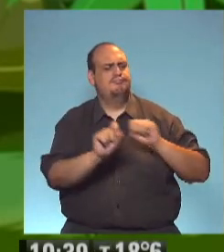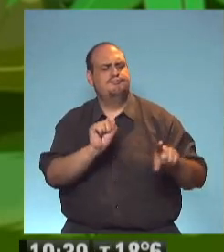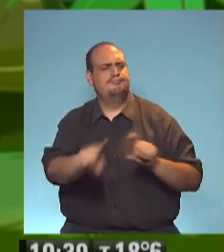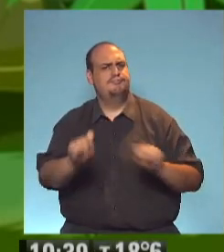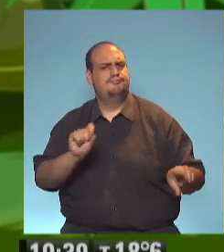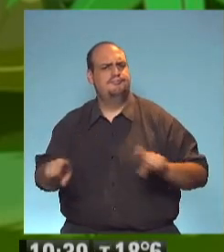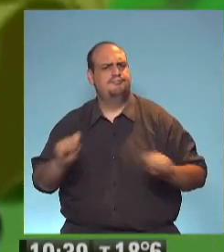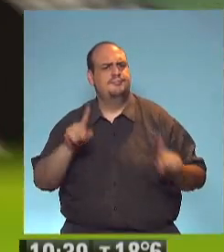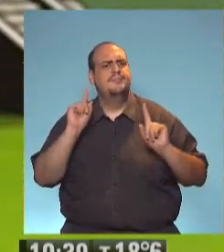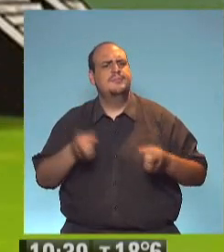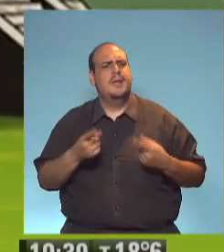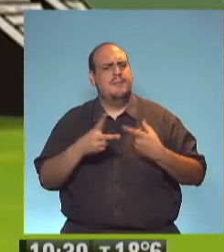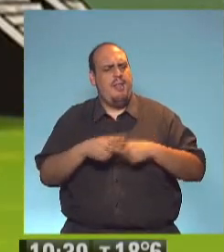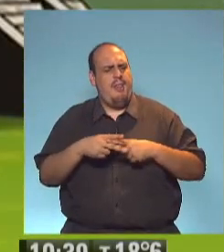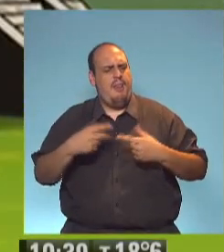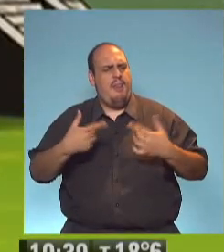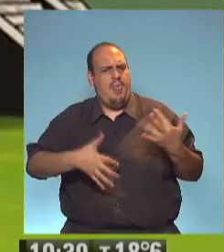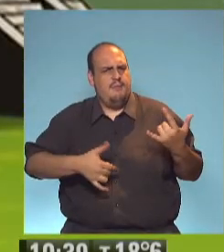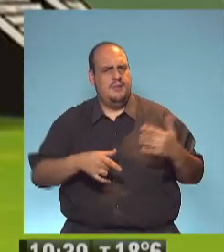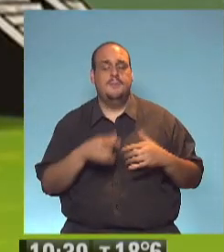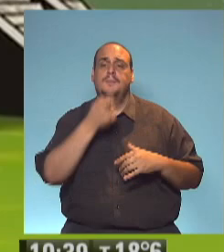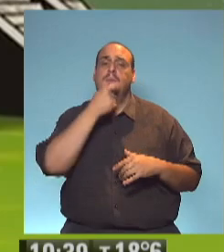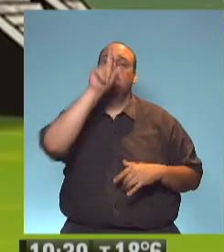estilos e instrumentos. Los aztecas en